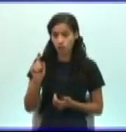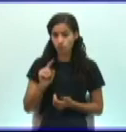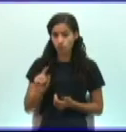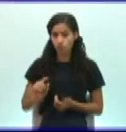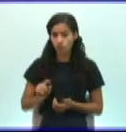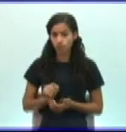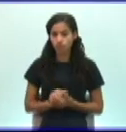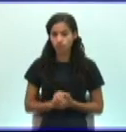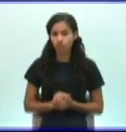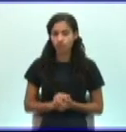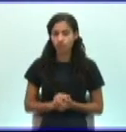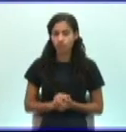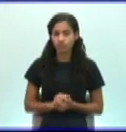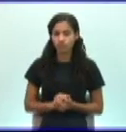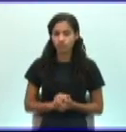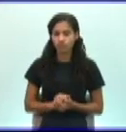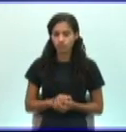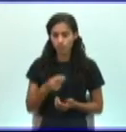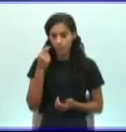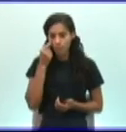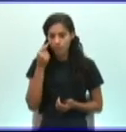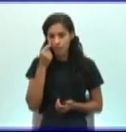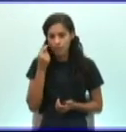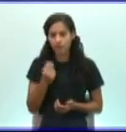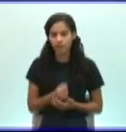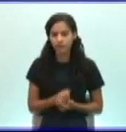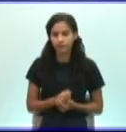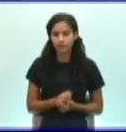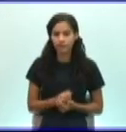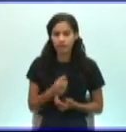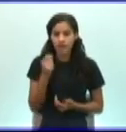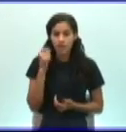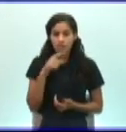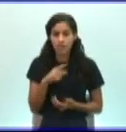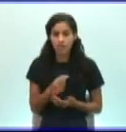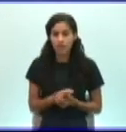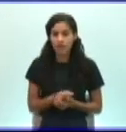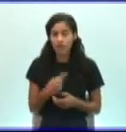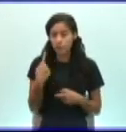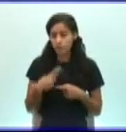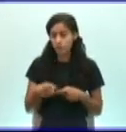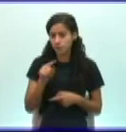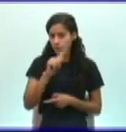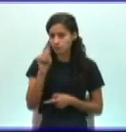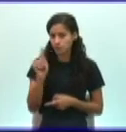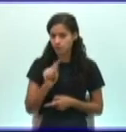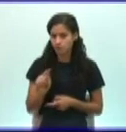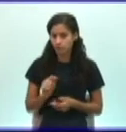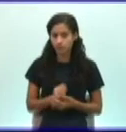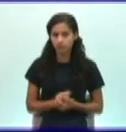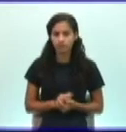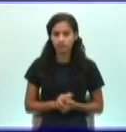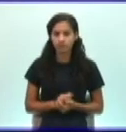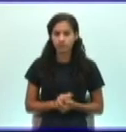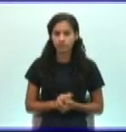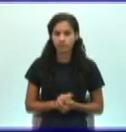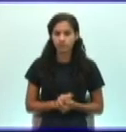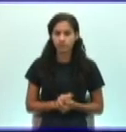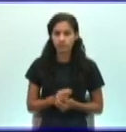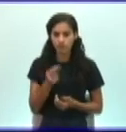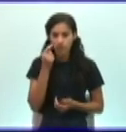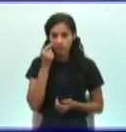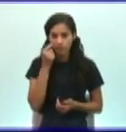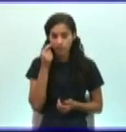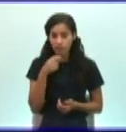Arroz. Y vemos que termina con la letra Z. ¿Vieron?